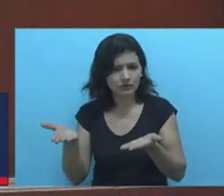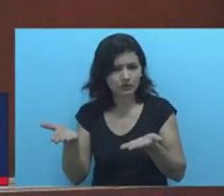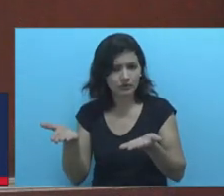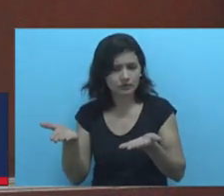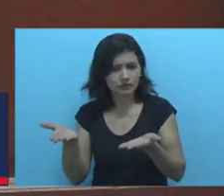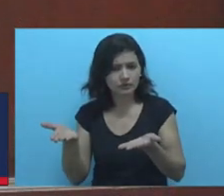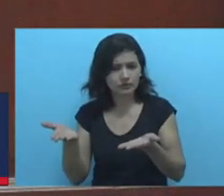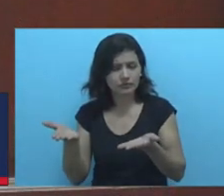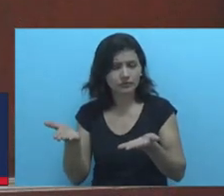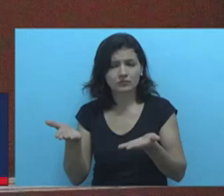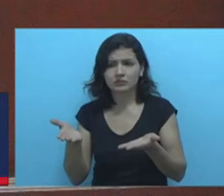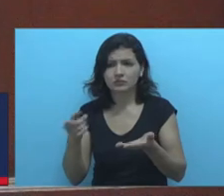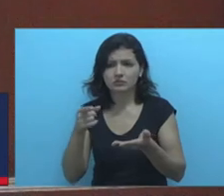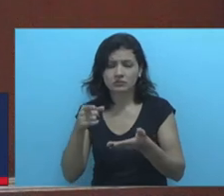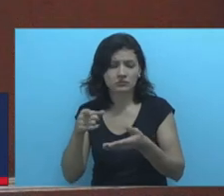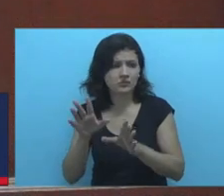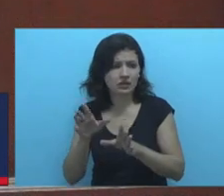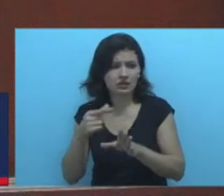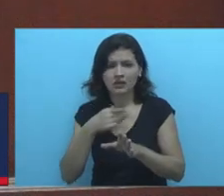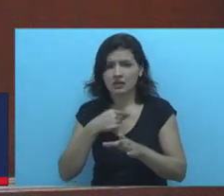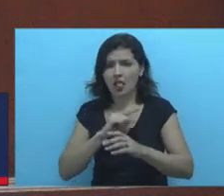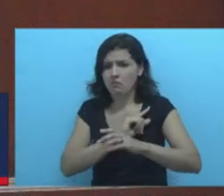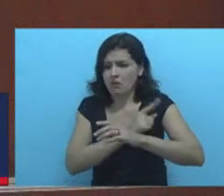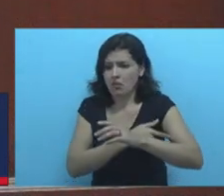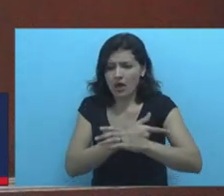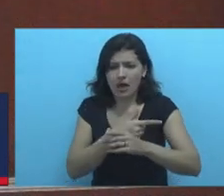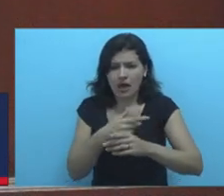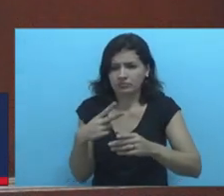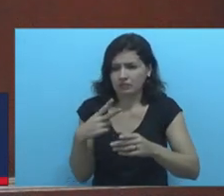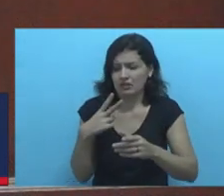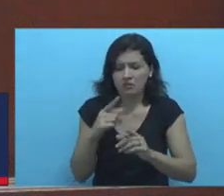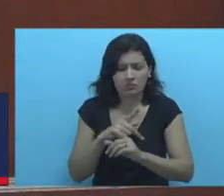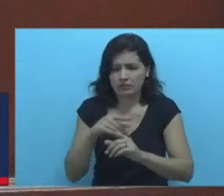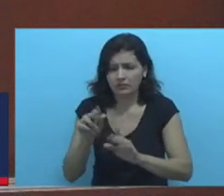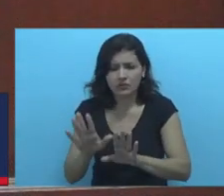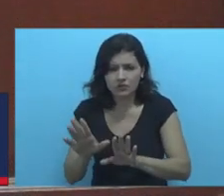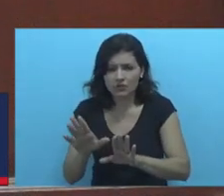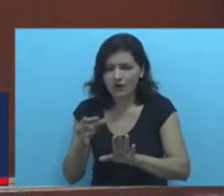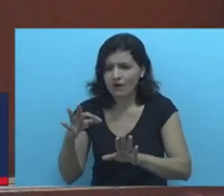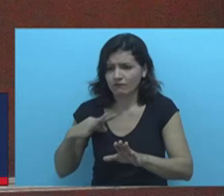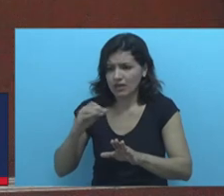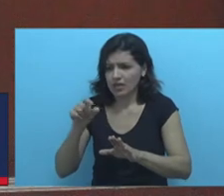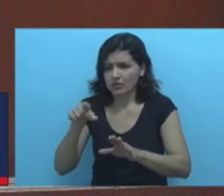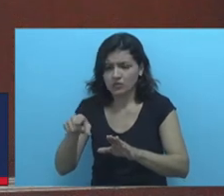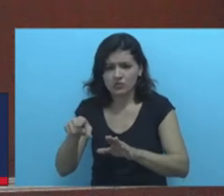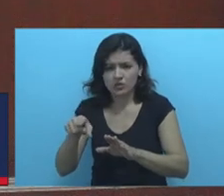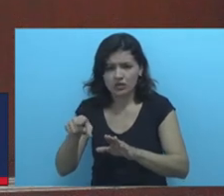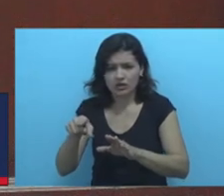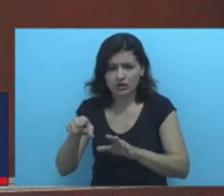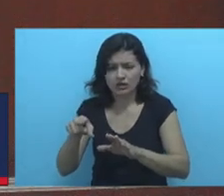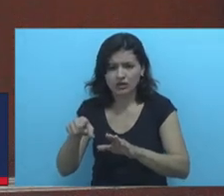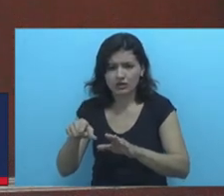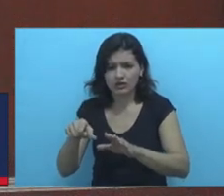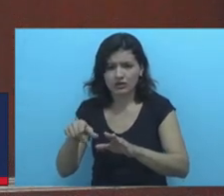que no quería privilegios y vivió, a pesar de todos los cargos públicos que desarrolló durante